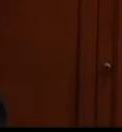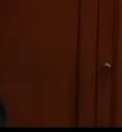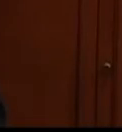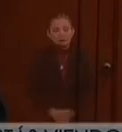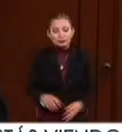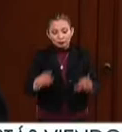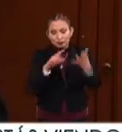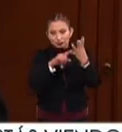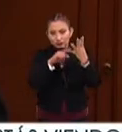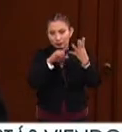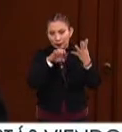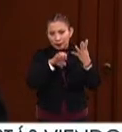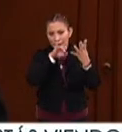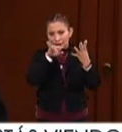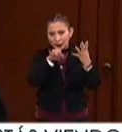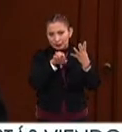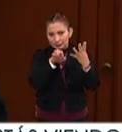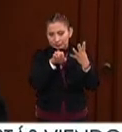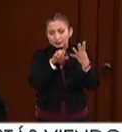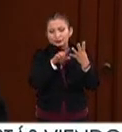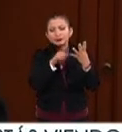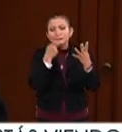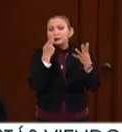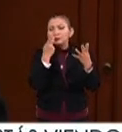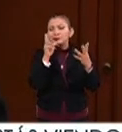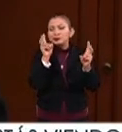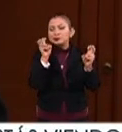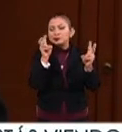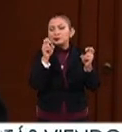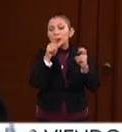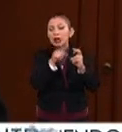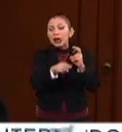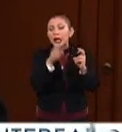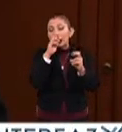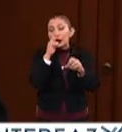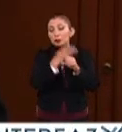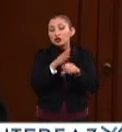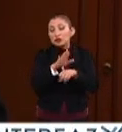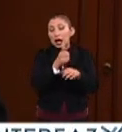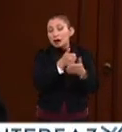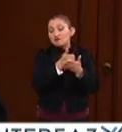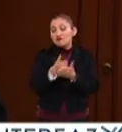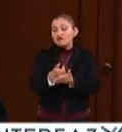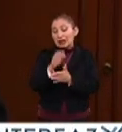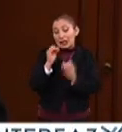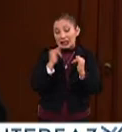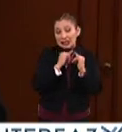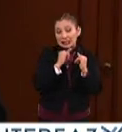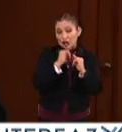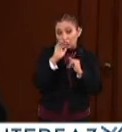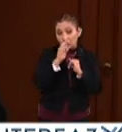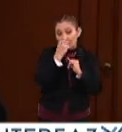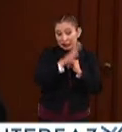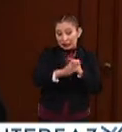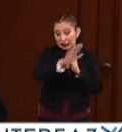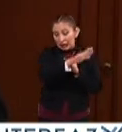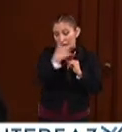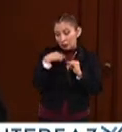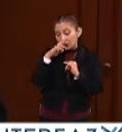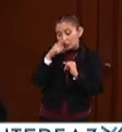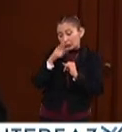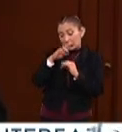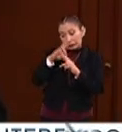El cuarto eje se refiere a la responsabilidad social de las instituciones de educación superior.